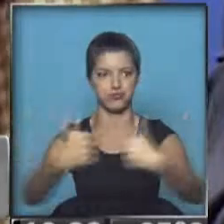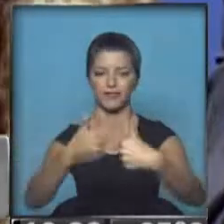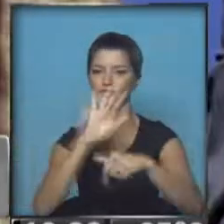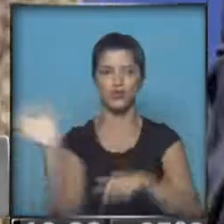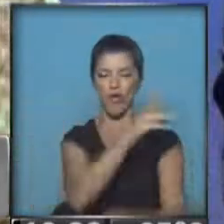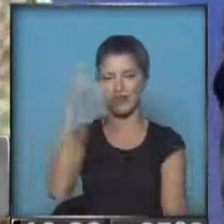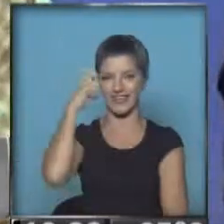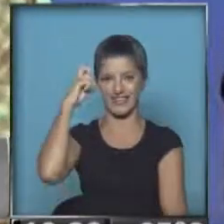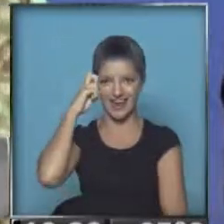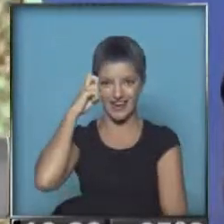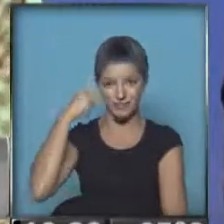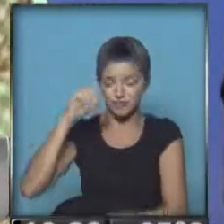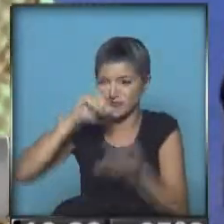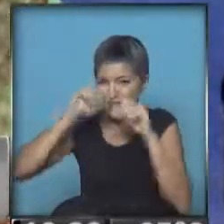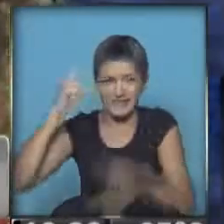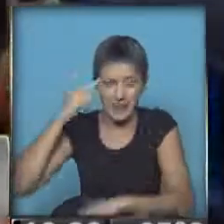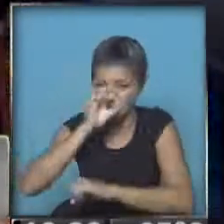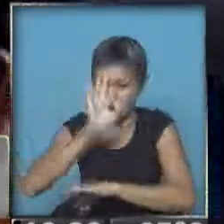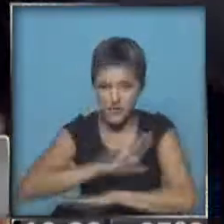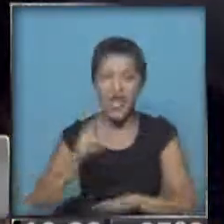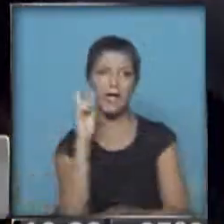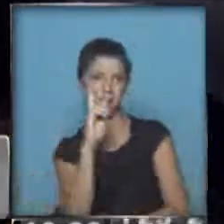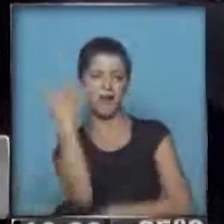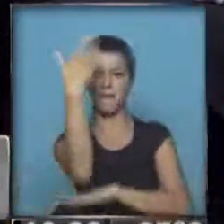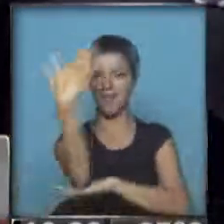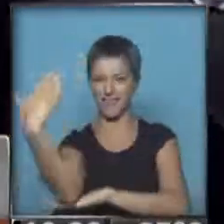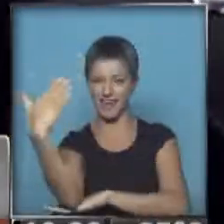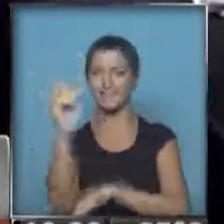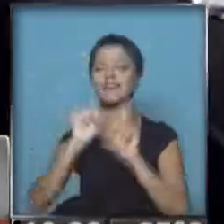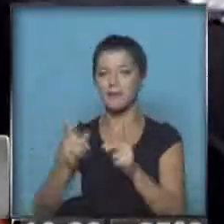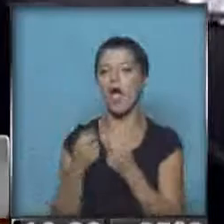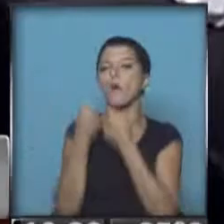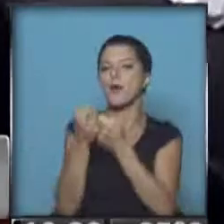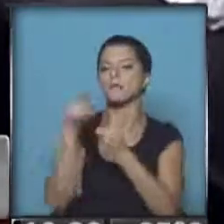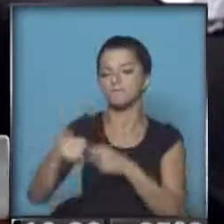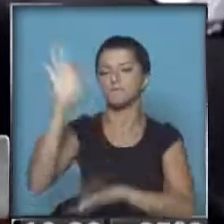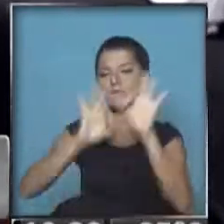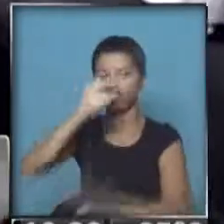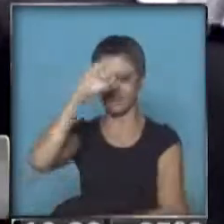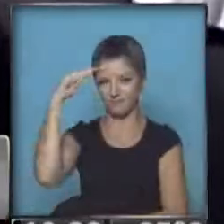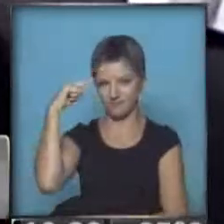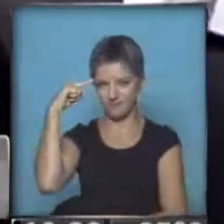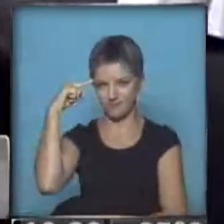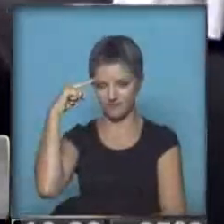radicales, agitando sus banderas y acompañando este proyecto nacional.